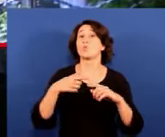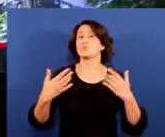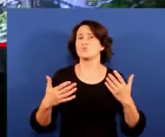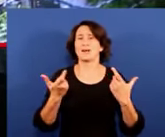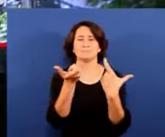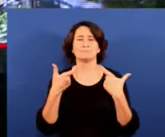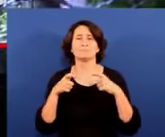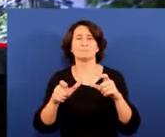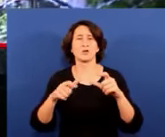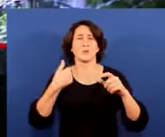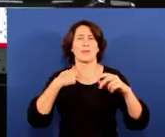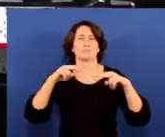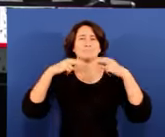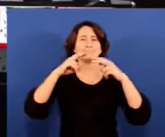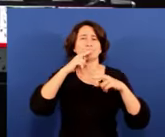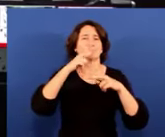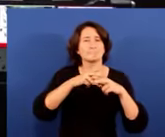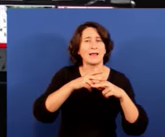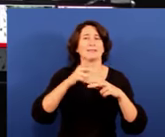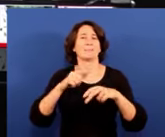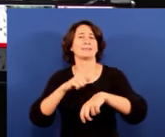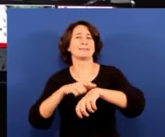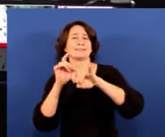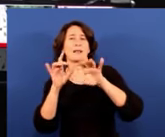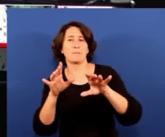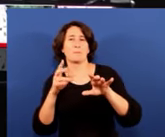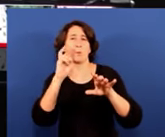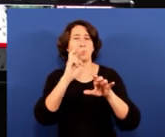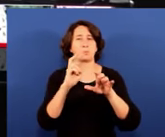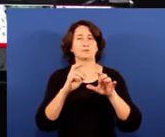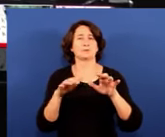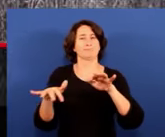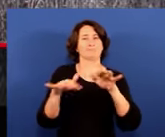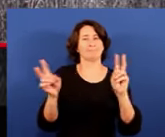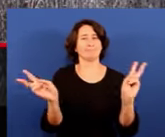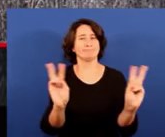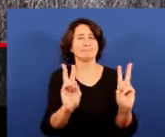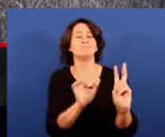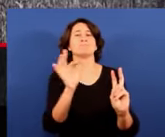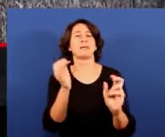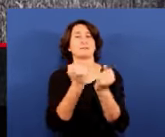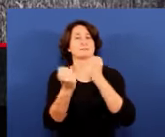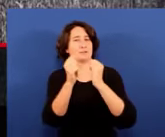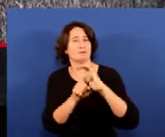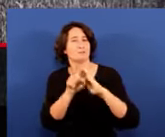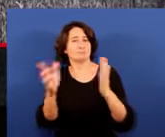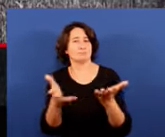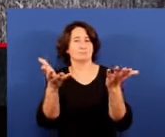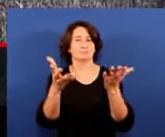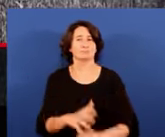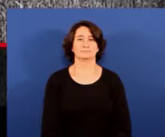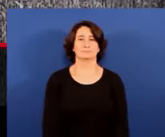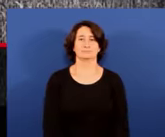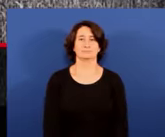las principales protagonistas, las aves migratorias. Se pudieron observar en vivo y en directo a través de telescopios y prismáticos una